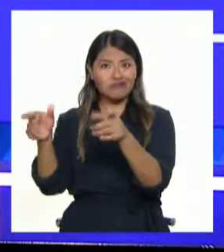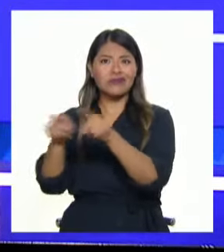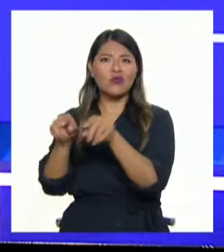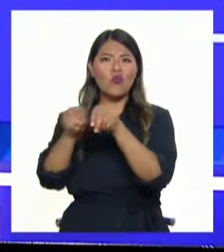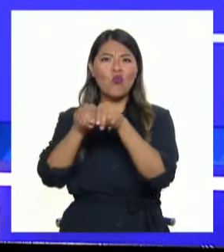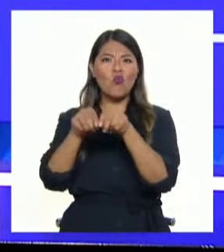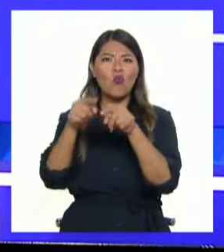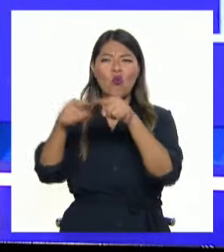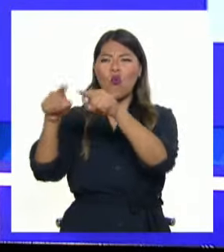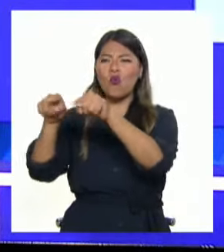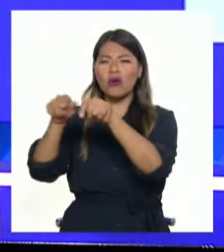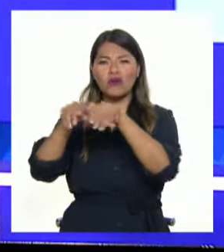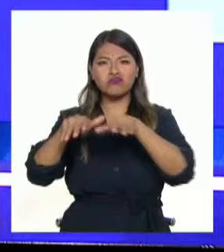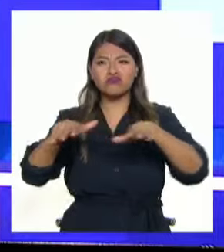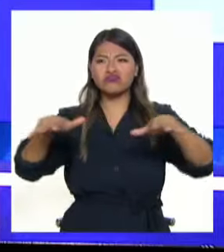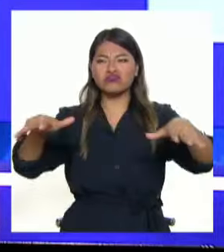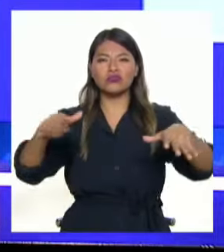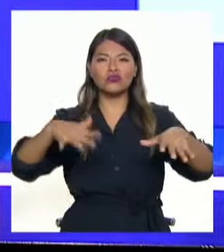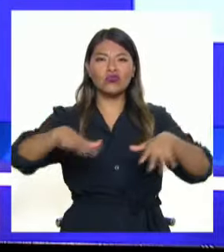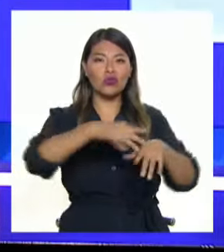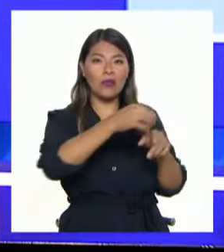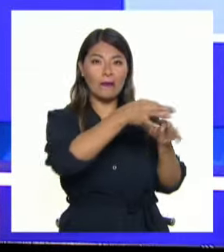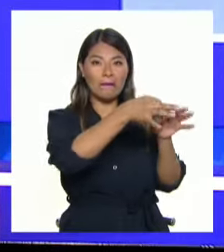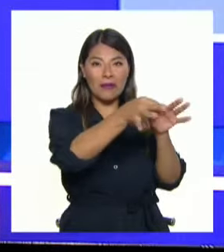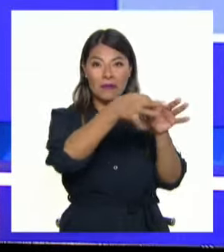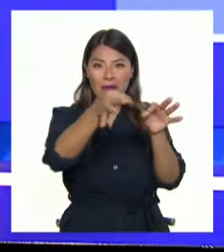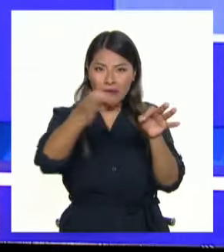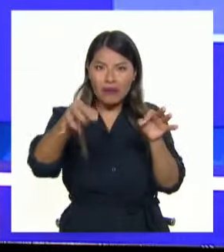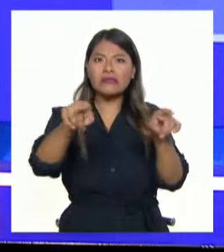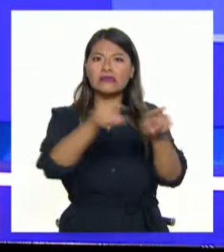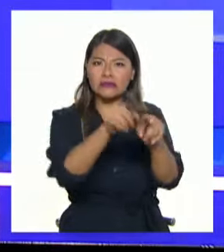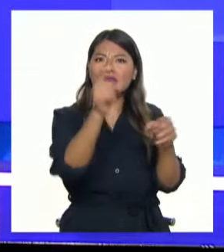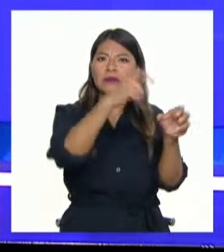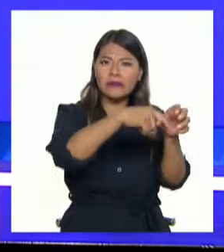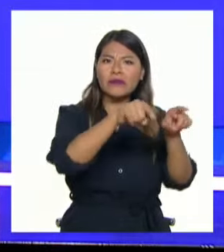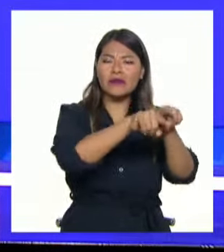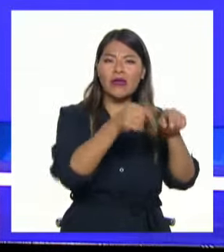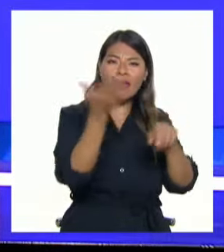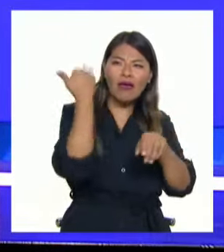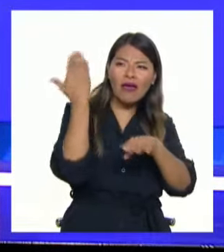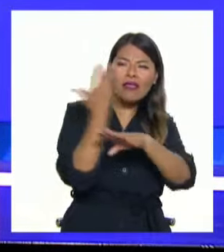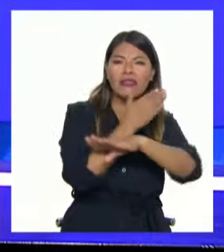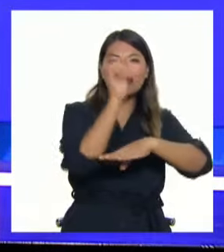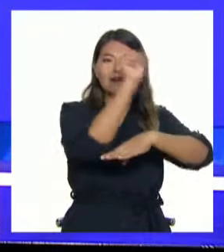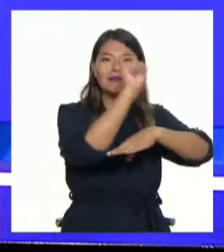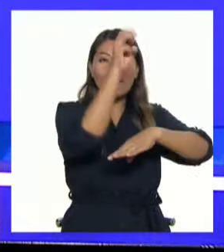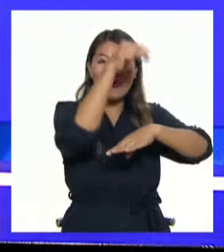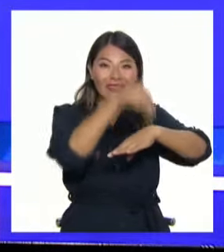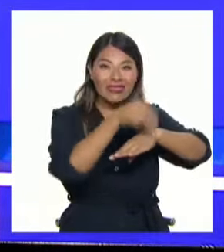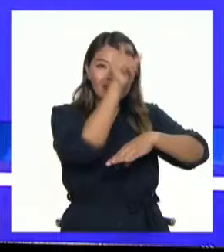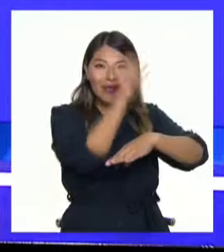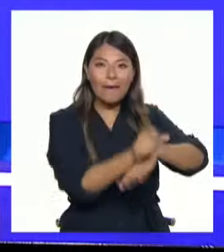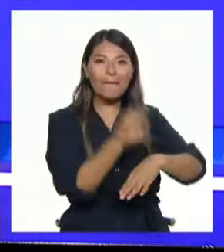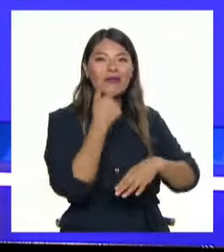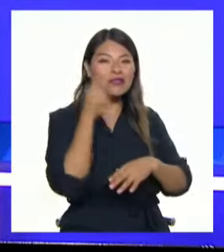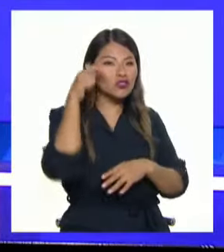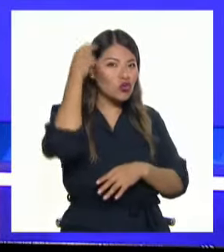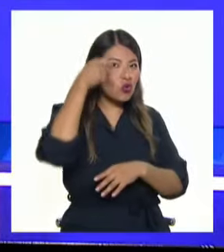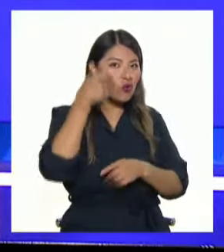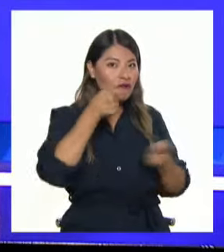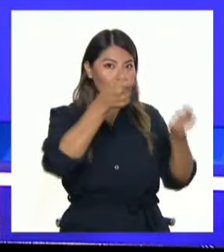las regiones del país. Hace unos minutos hemos dado cuenta sobre un atentado contra el gobernador de la región de San Martín,